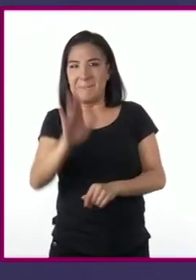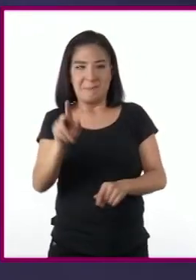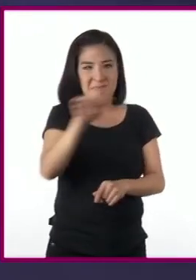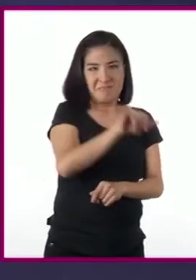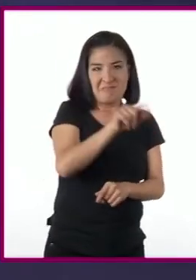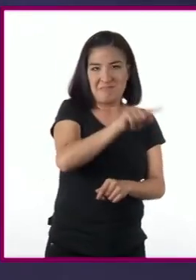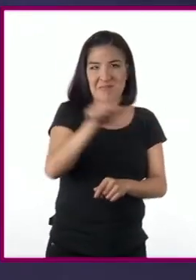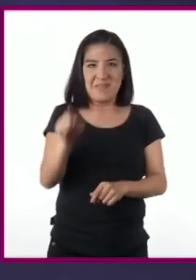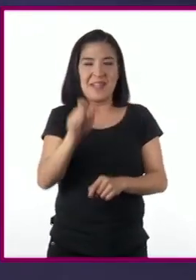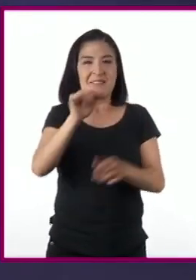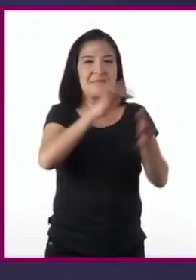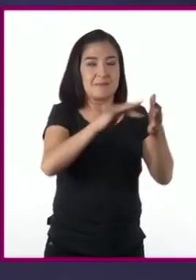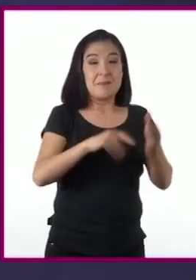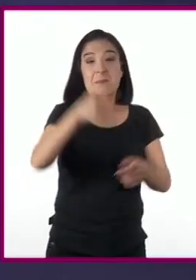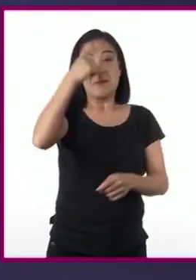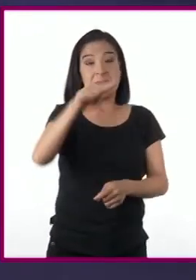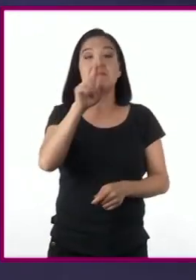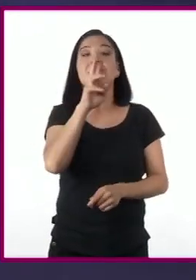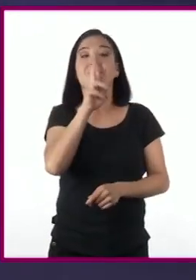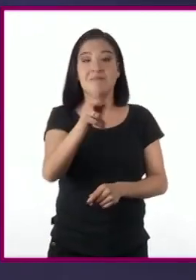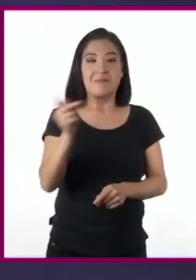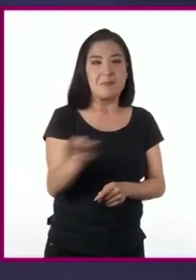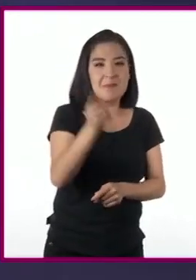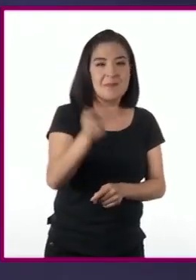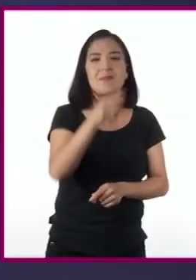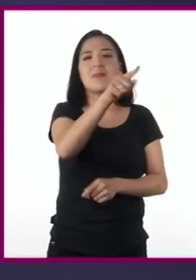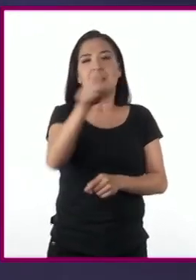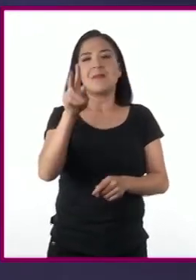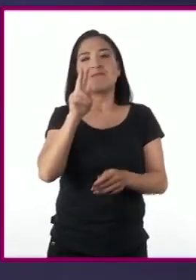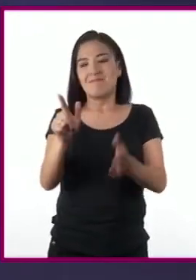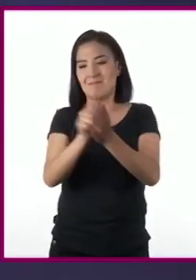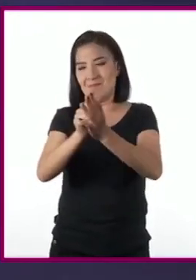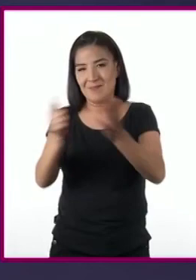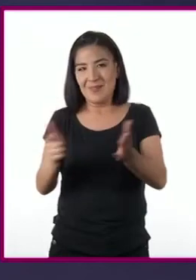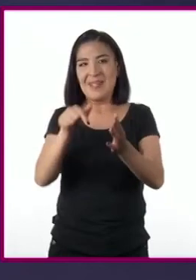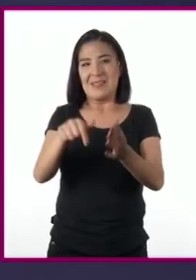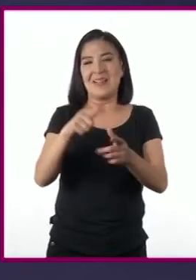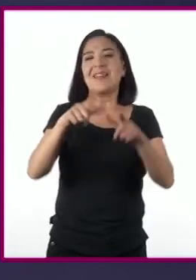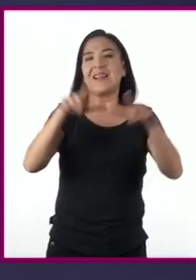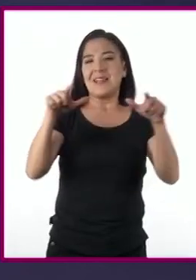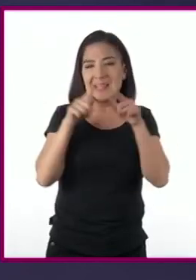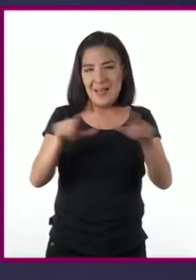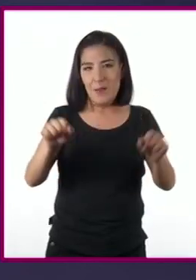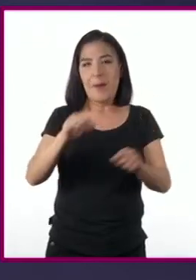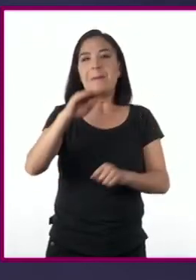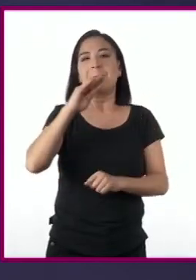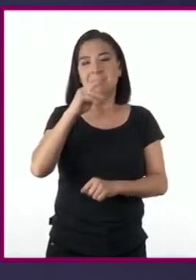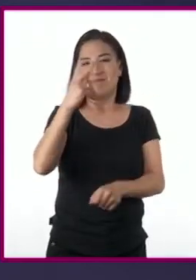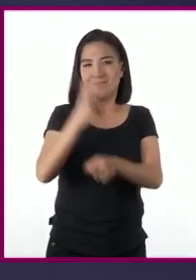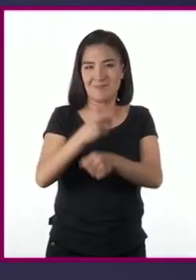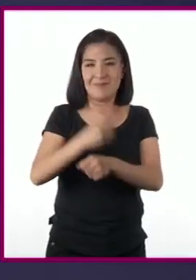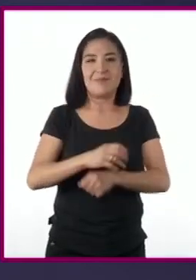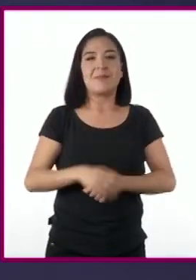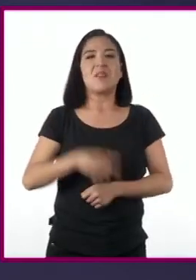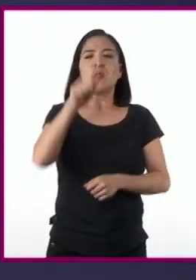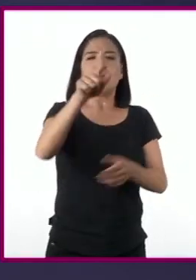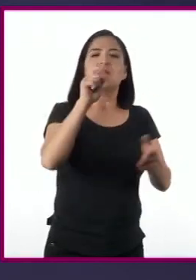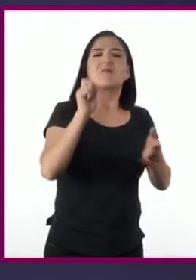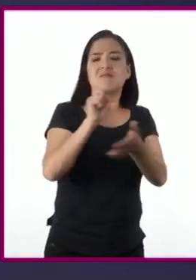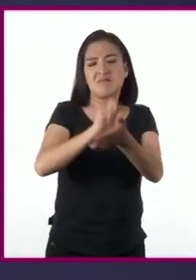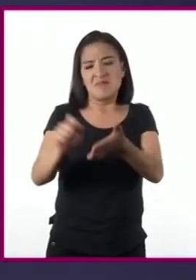textos? Para responder las preguntas, vayan a su libro de texto de Lengua Materna 2 y escriban